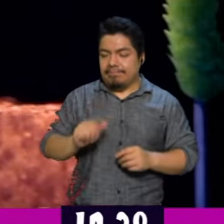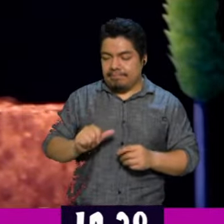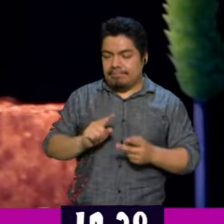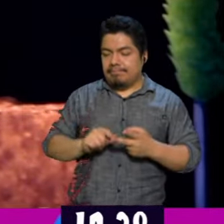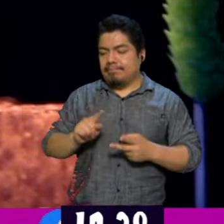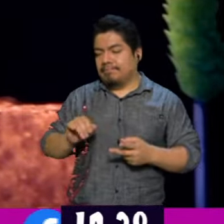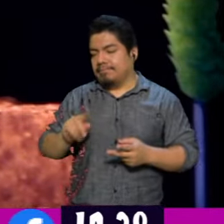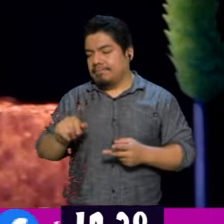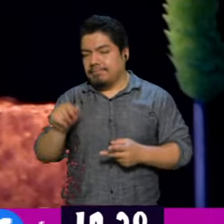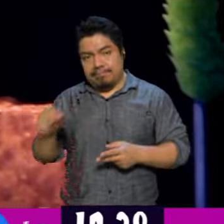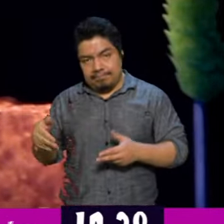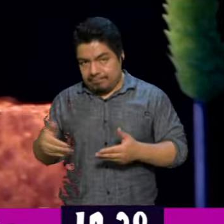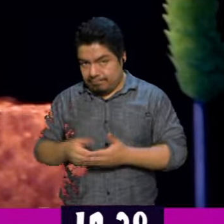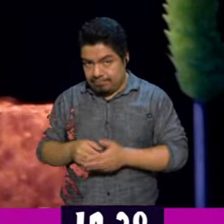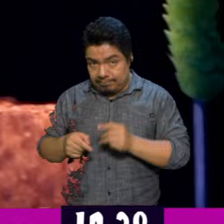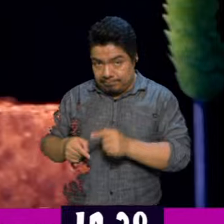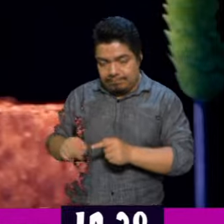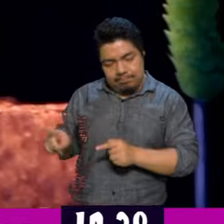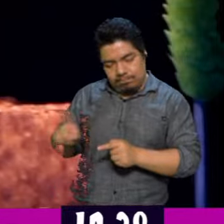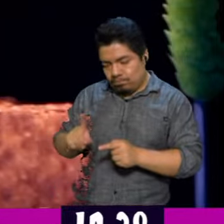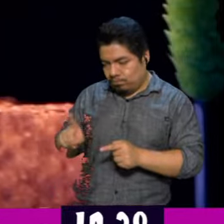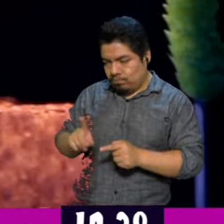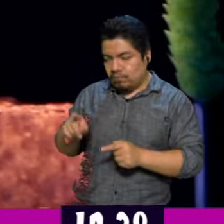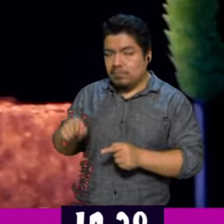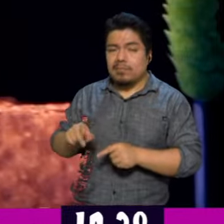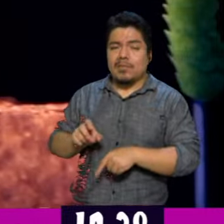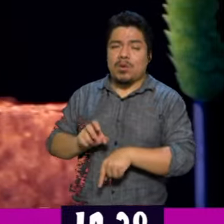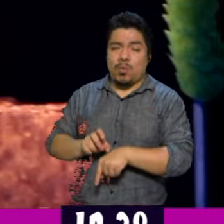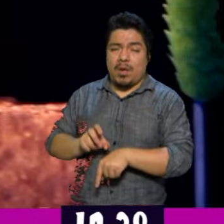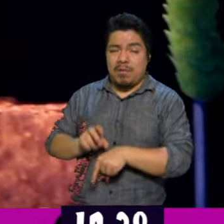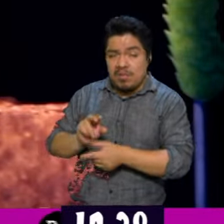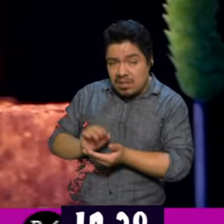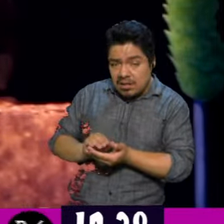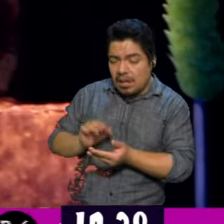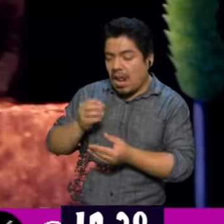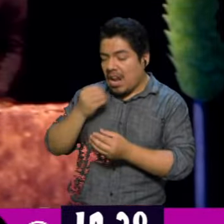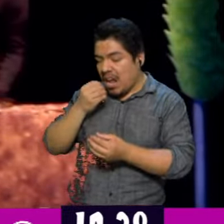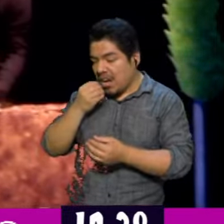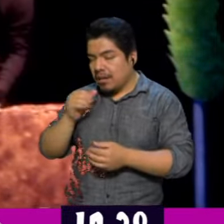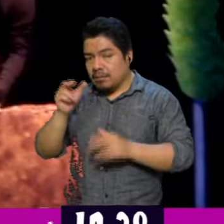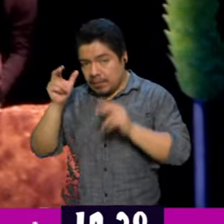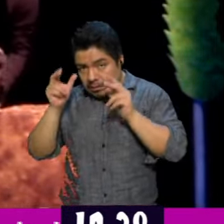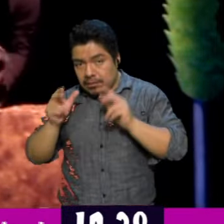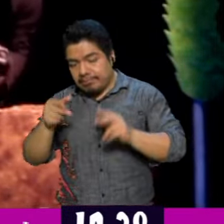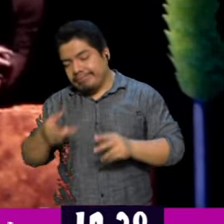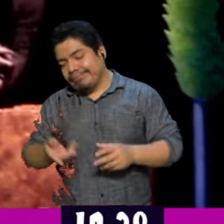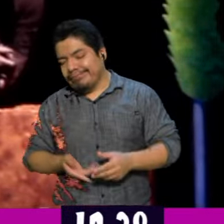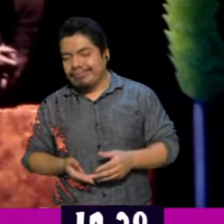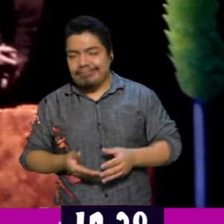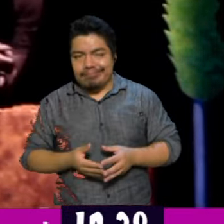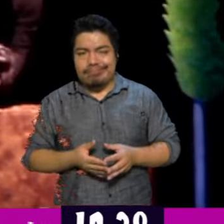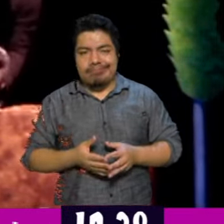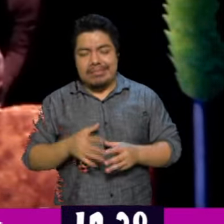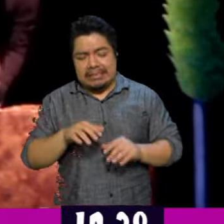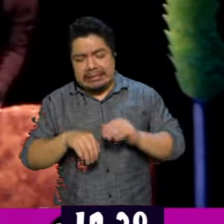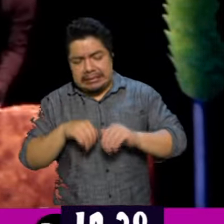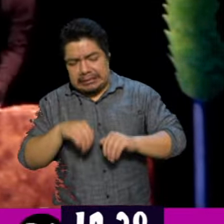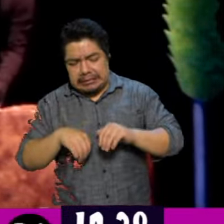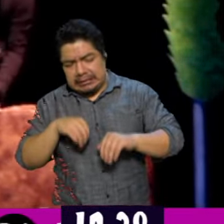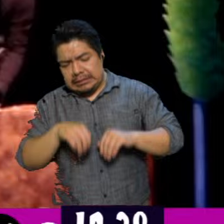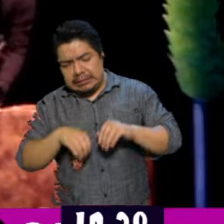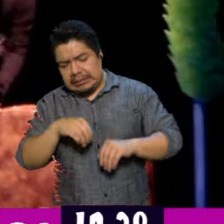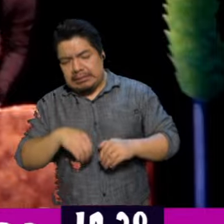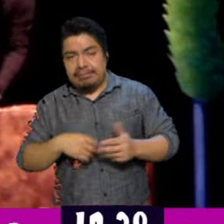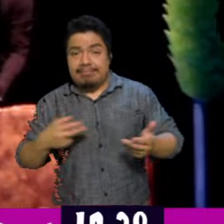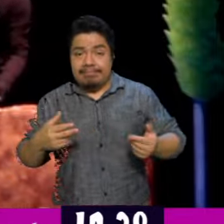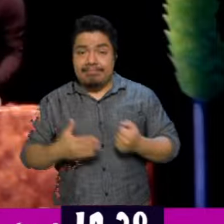de ahí. Y justamente se comen a los huevos de los ajolotes, escarban también todos los canales, y